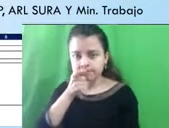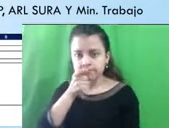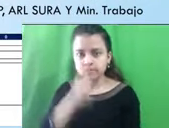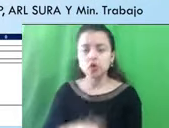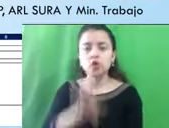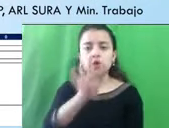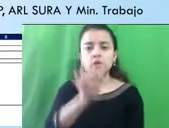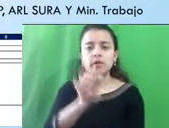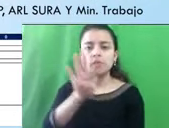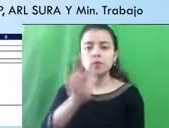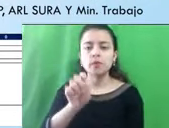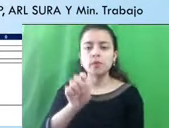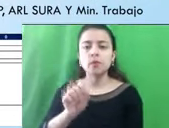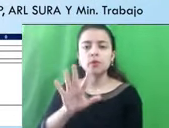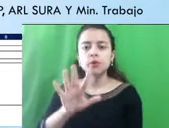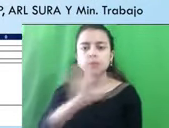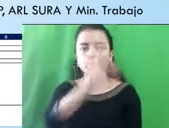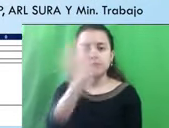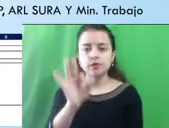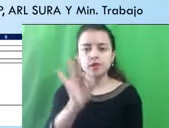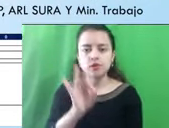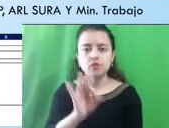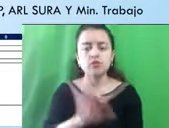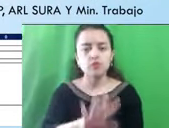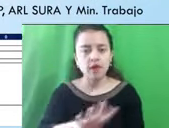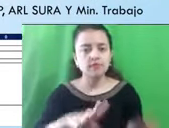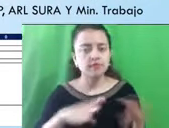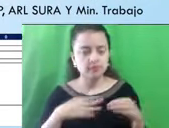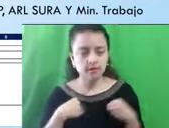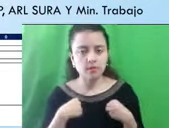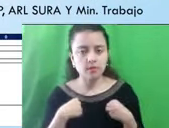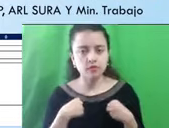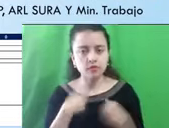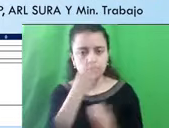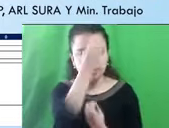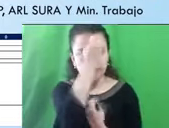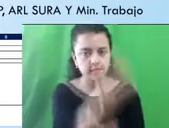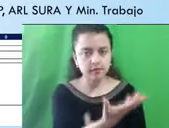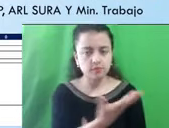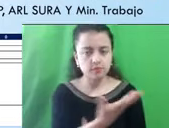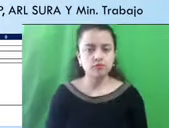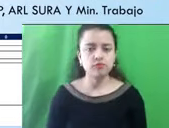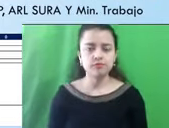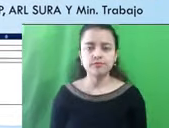99.5% de su implementación, garantizando la mejora continua del sistema.